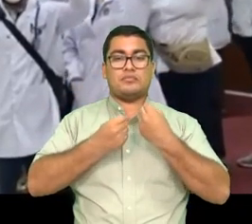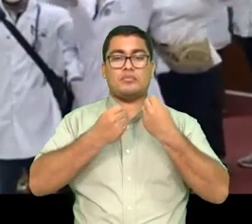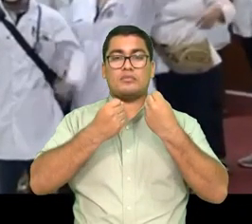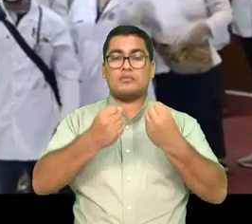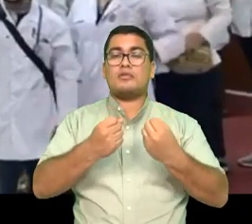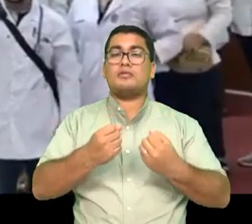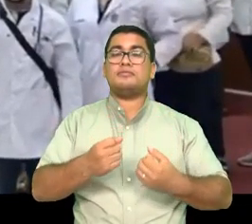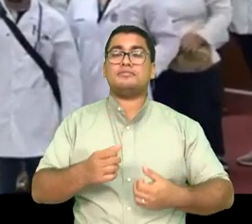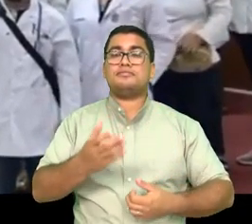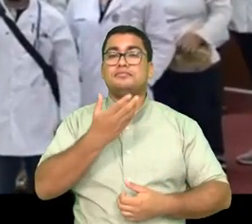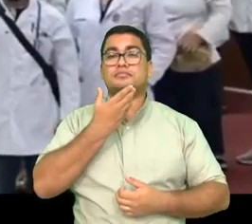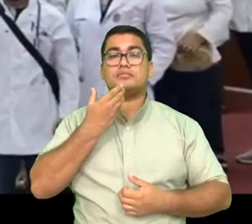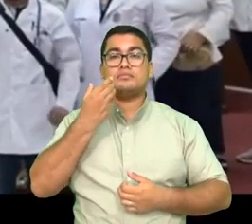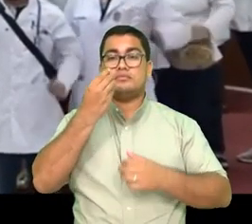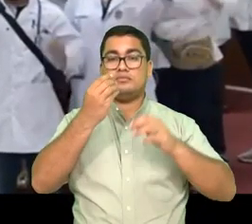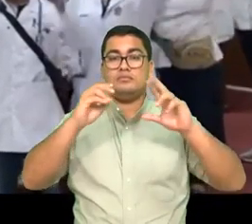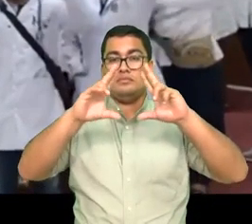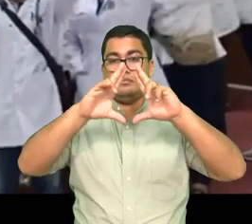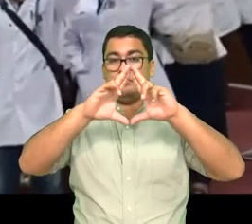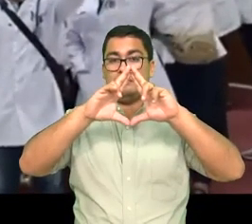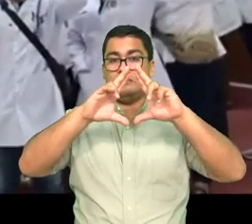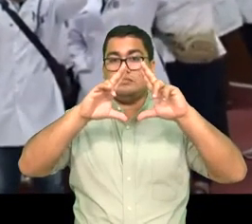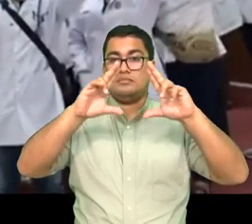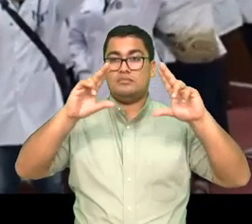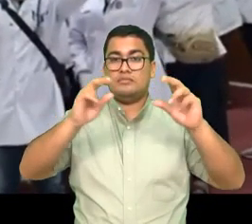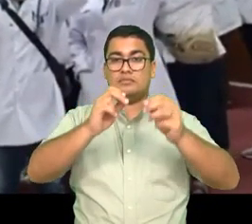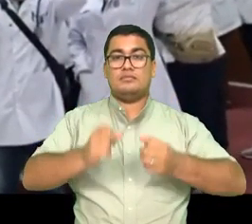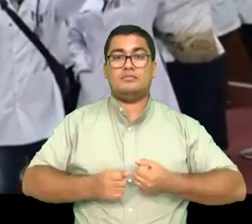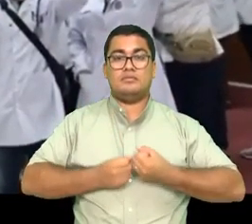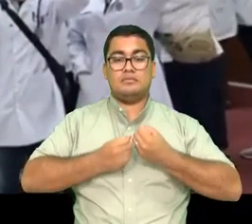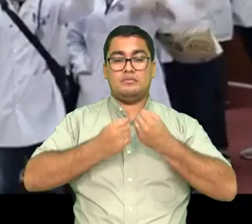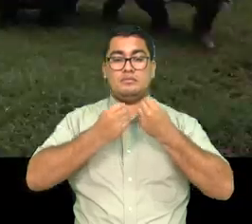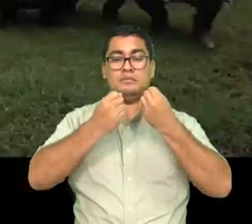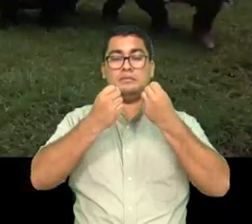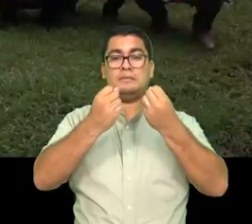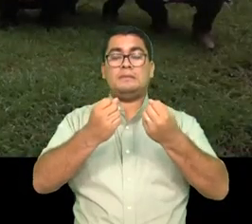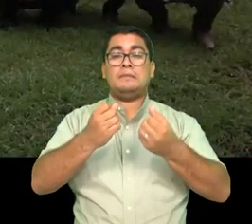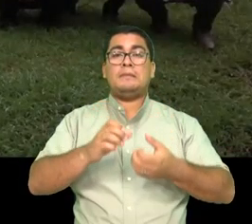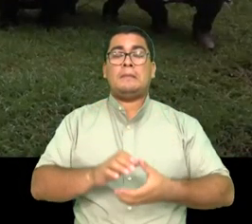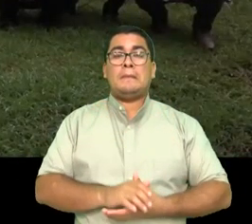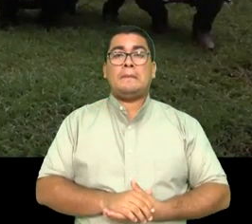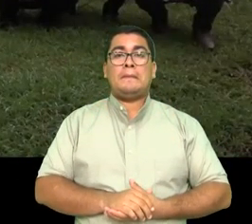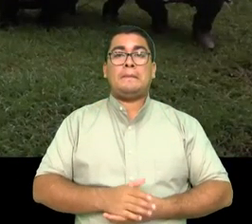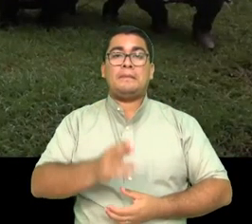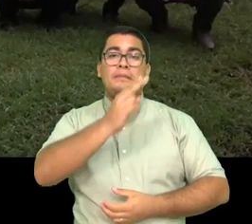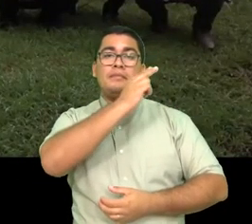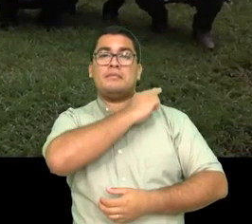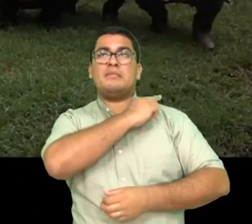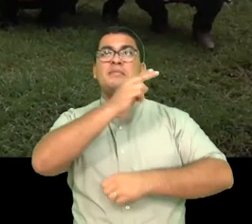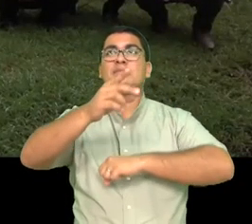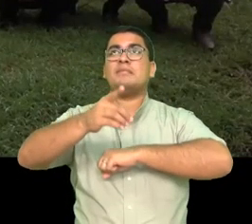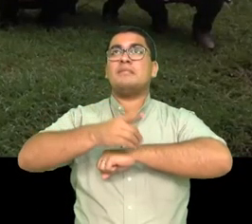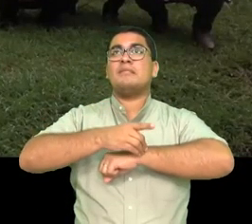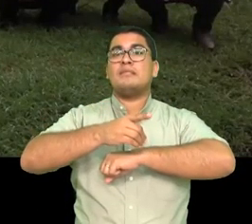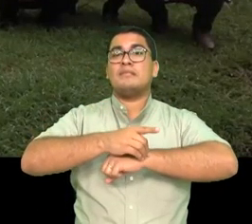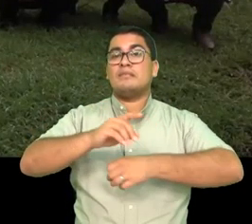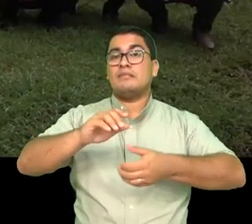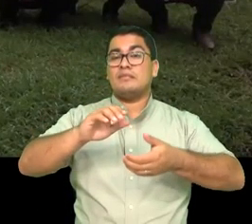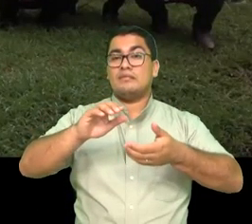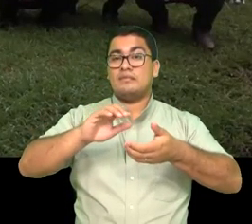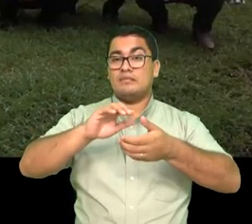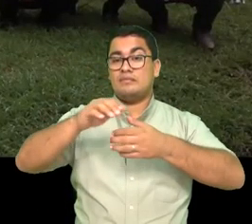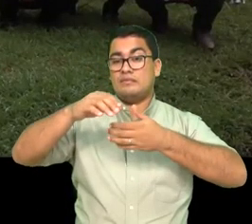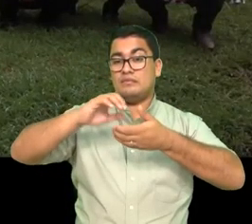victoria! ¡Juventud nicaragüense! ¡Somos fuerza de victoria! Comandante Daniel Ortega, compañera Rosario